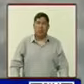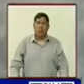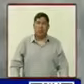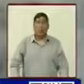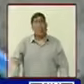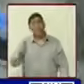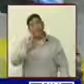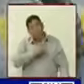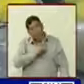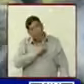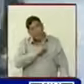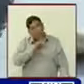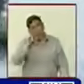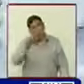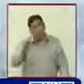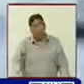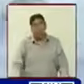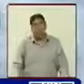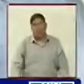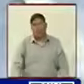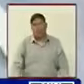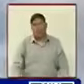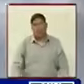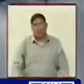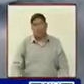Señor, no hay paso.